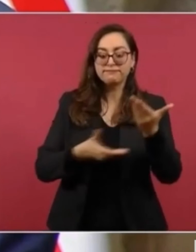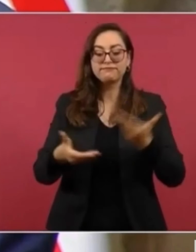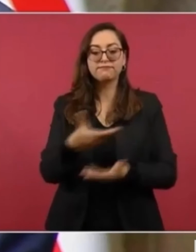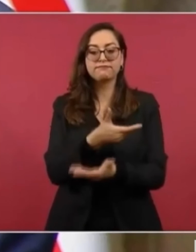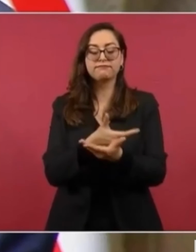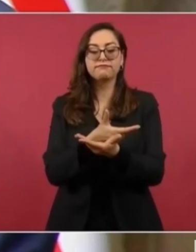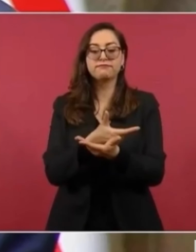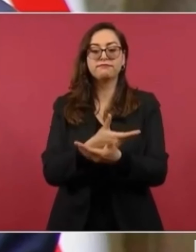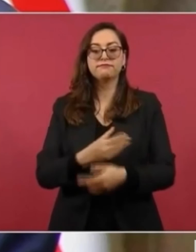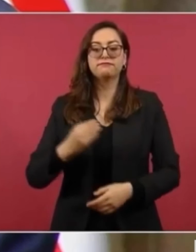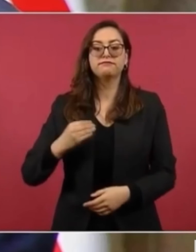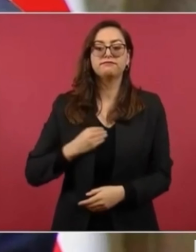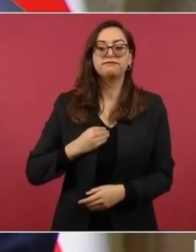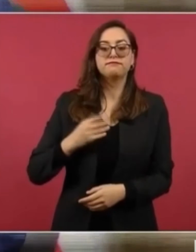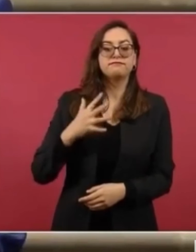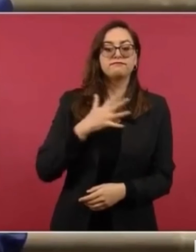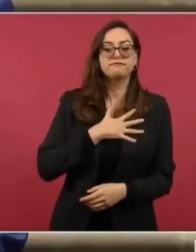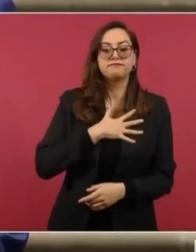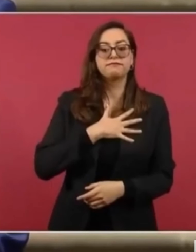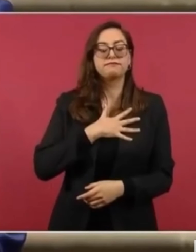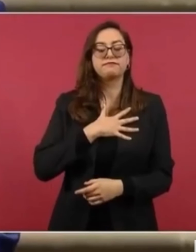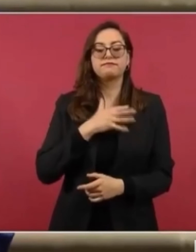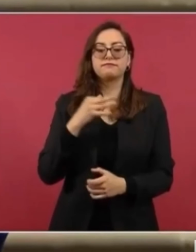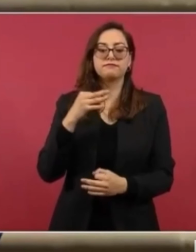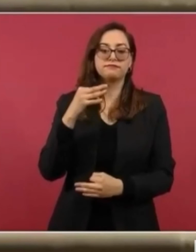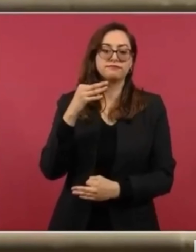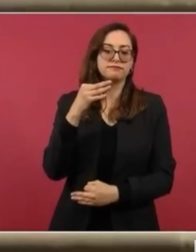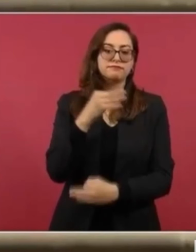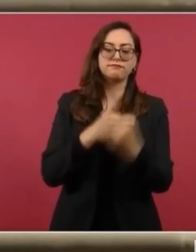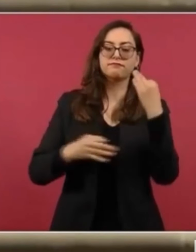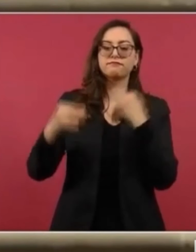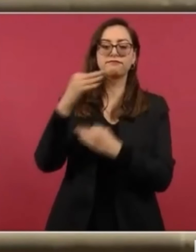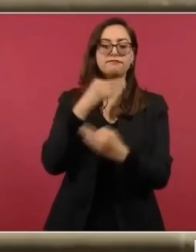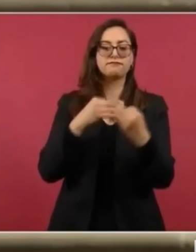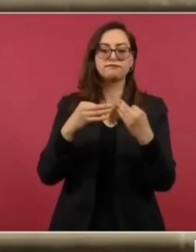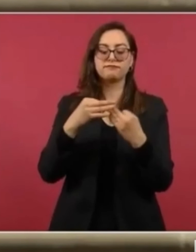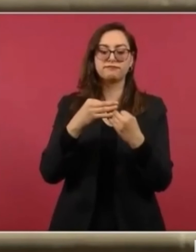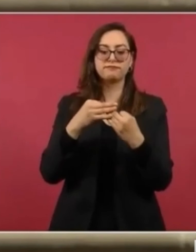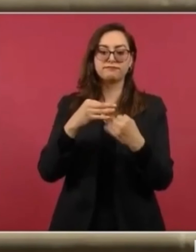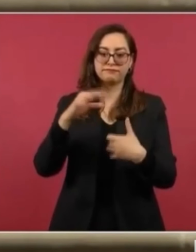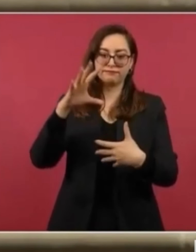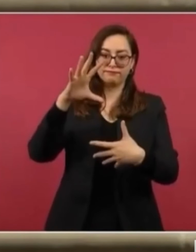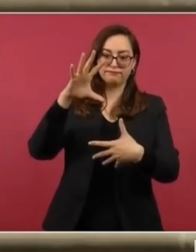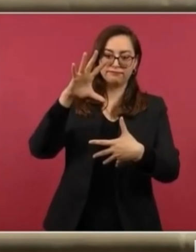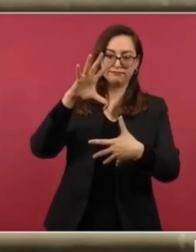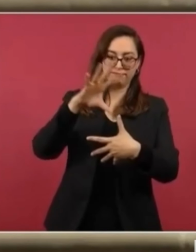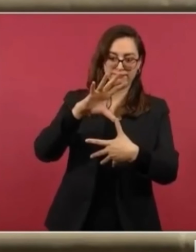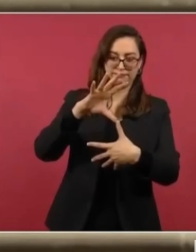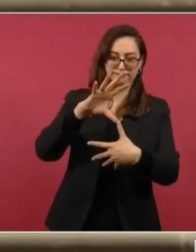bienestar de todos los países de nuestro continente.